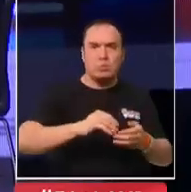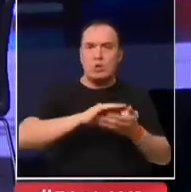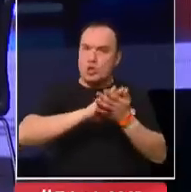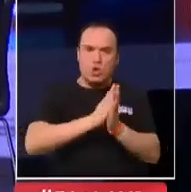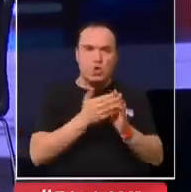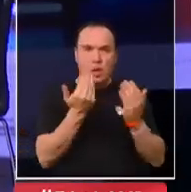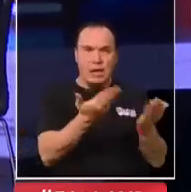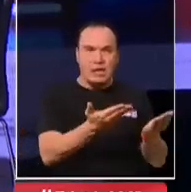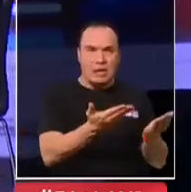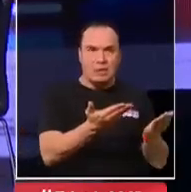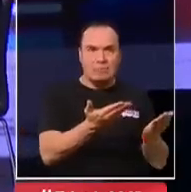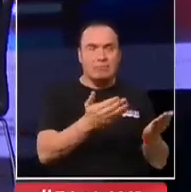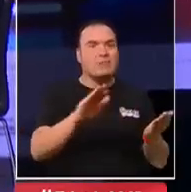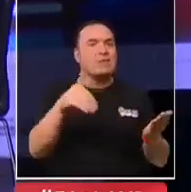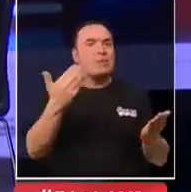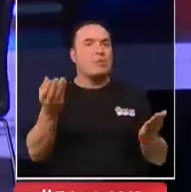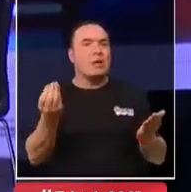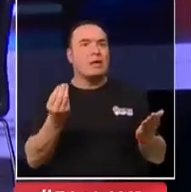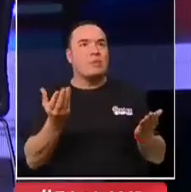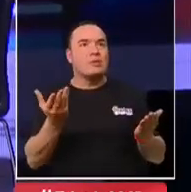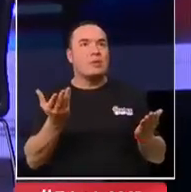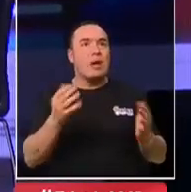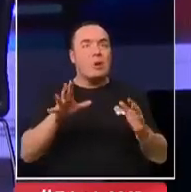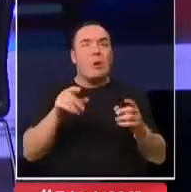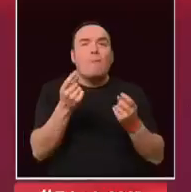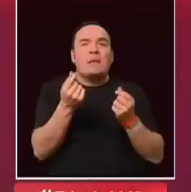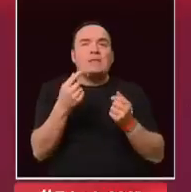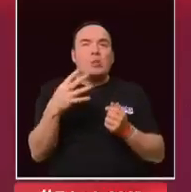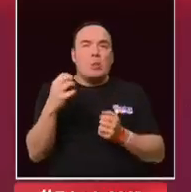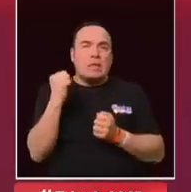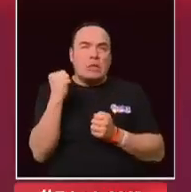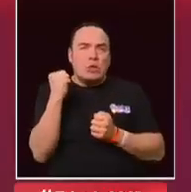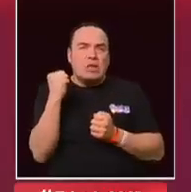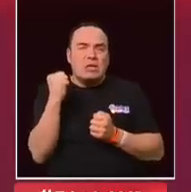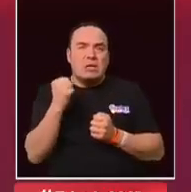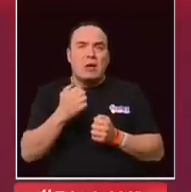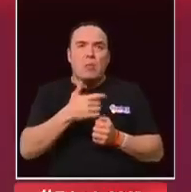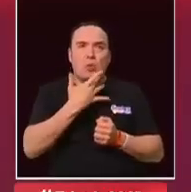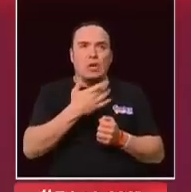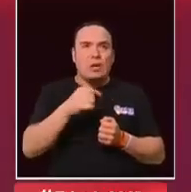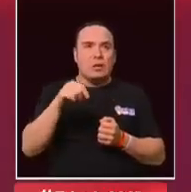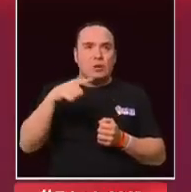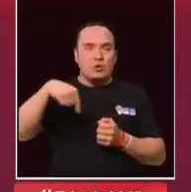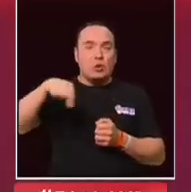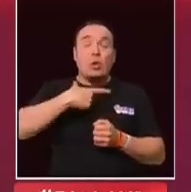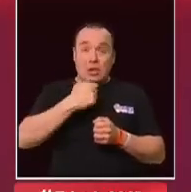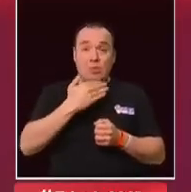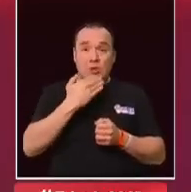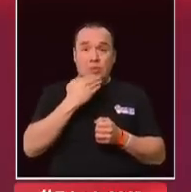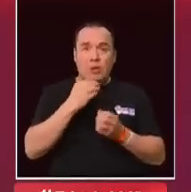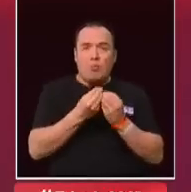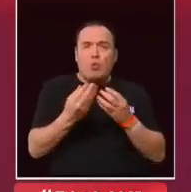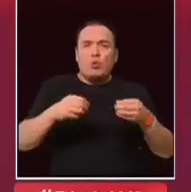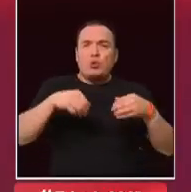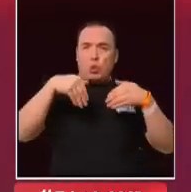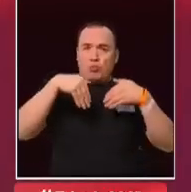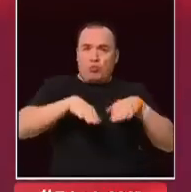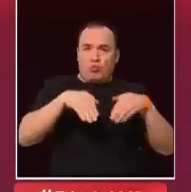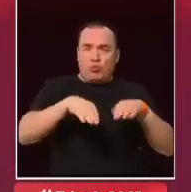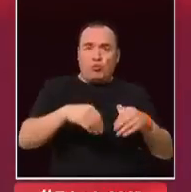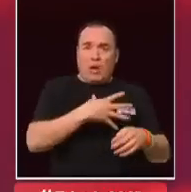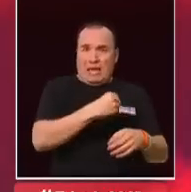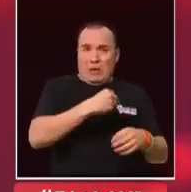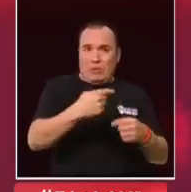en ese plano nos volvimos un poco egoístas, porque igual nosotros anhelábamos muchos hijos, pero lo